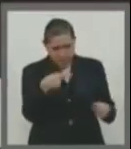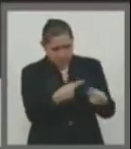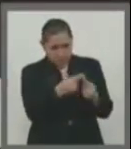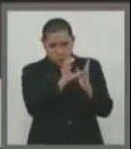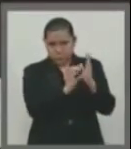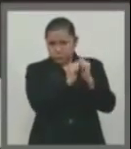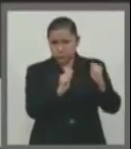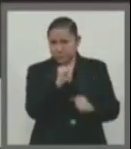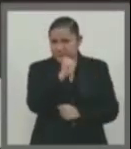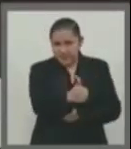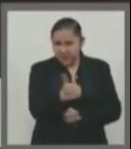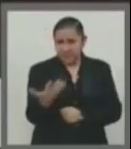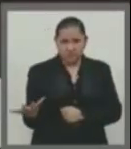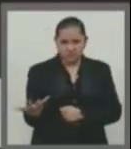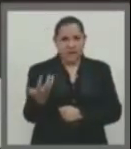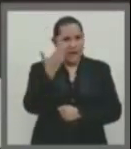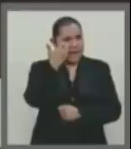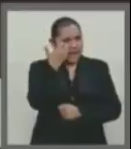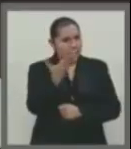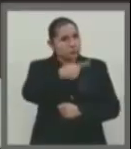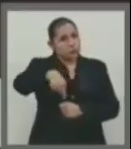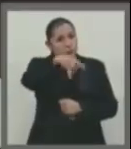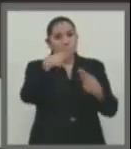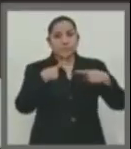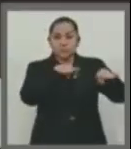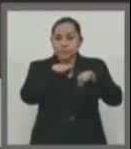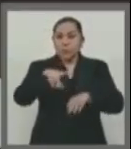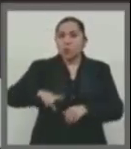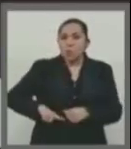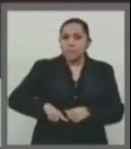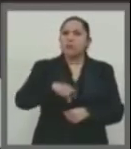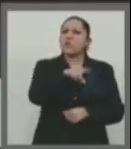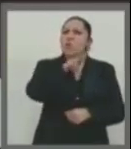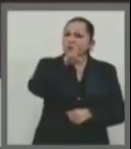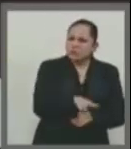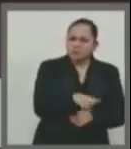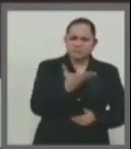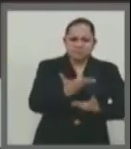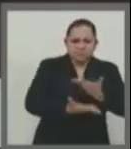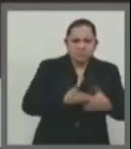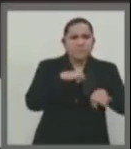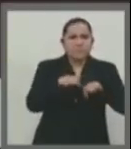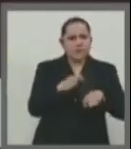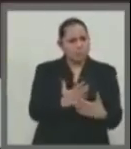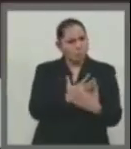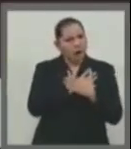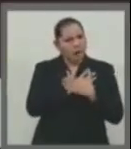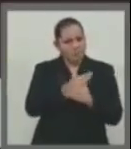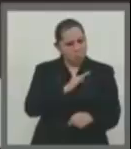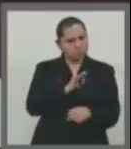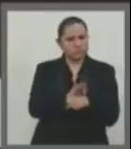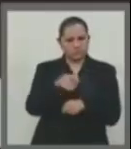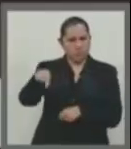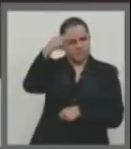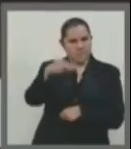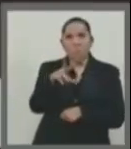una vocación distinta, que trabajen por amor a su país y no persiguiendo